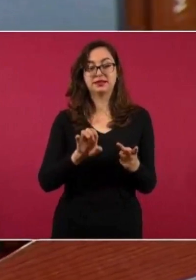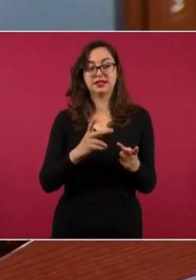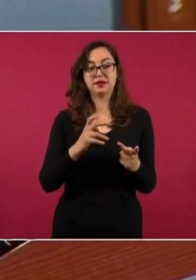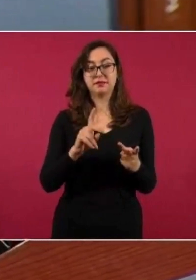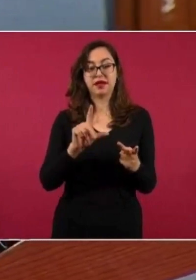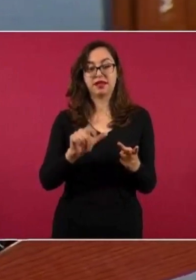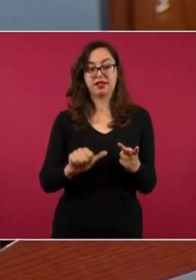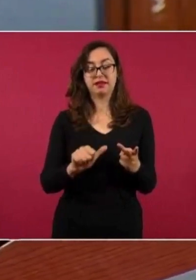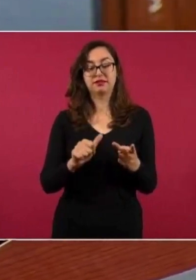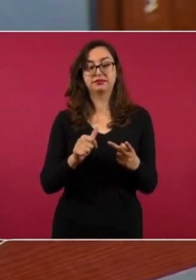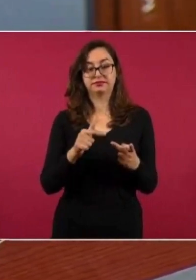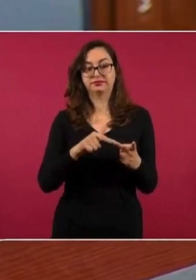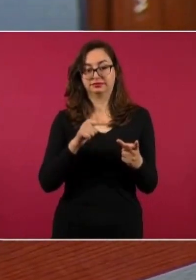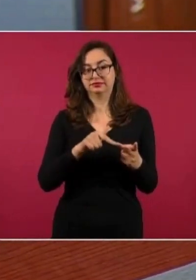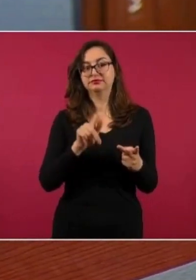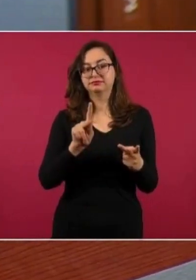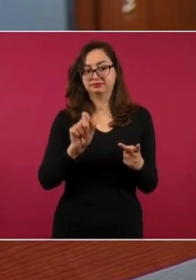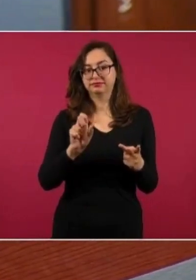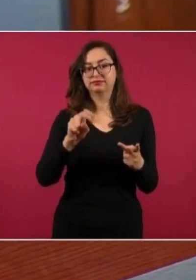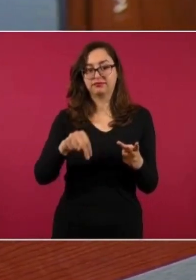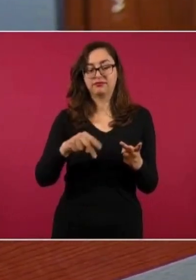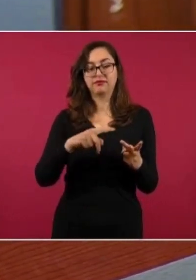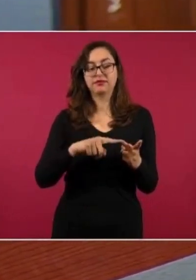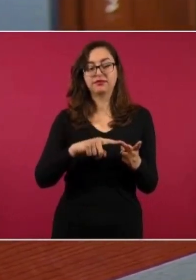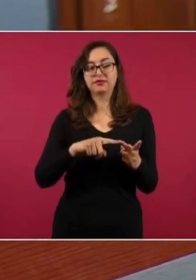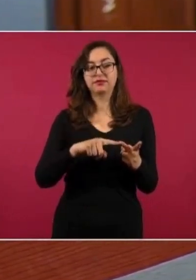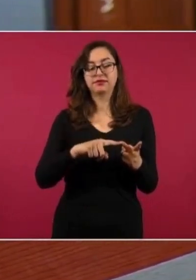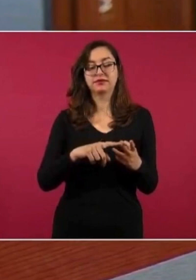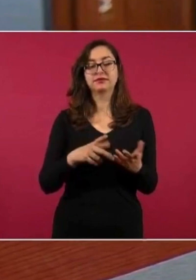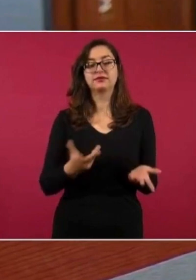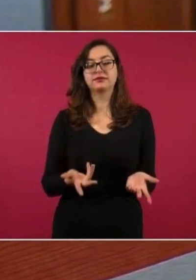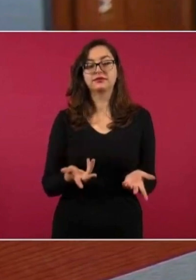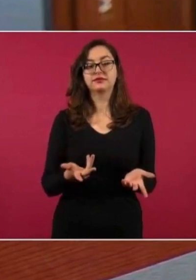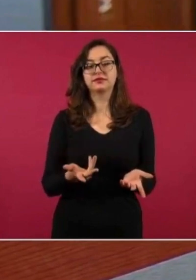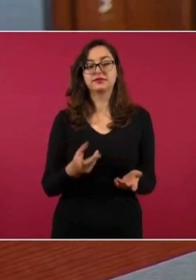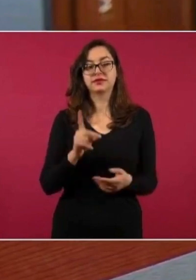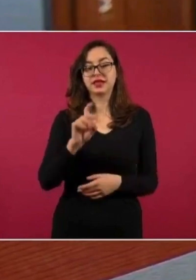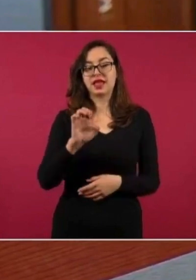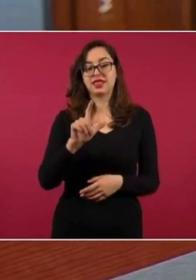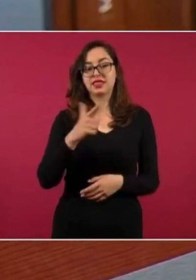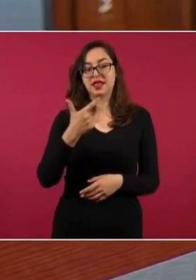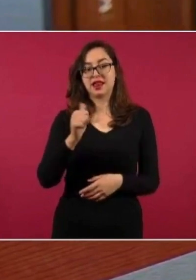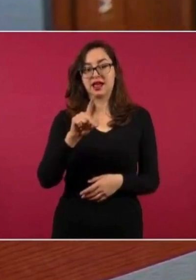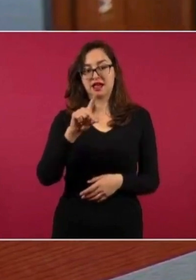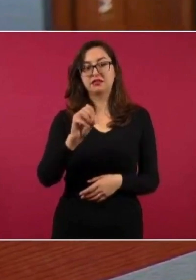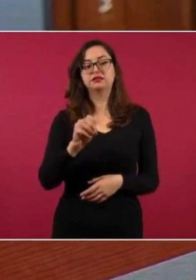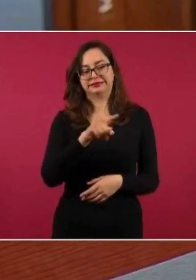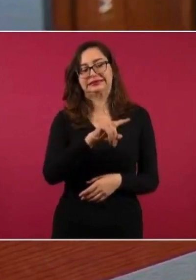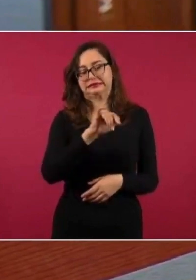del PAN, senador Dante Delgado, pues sí.